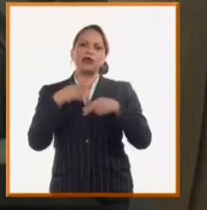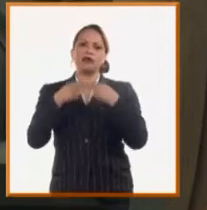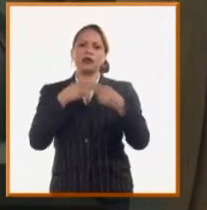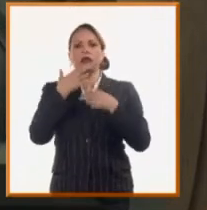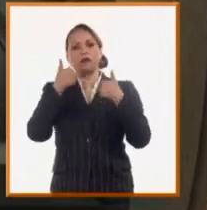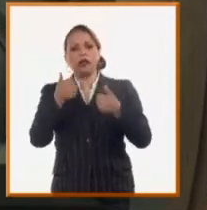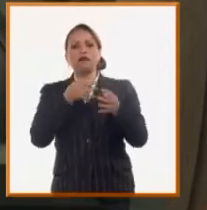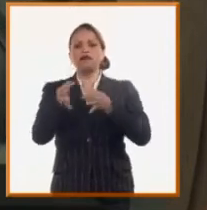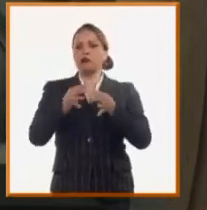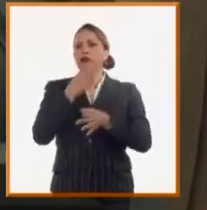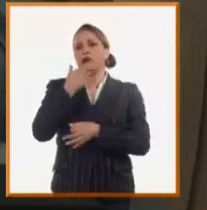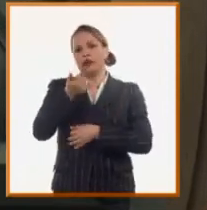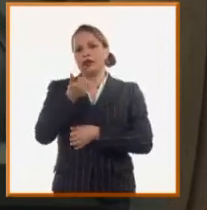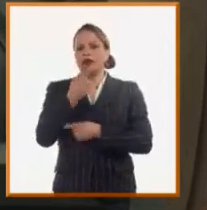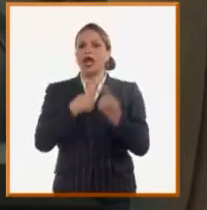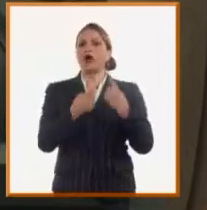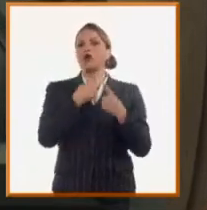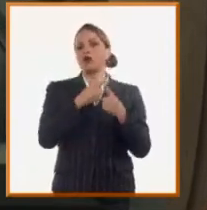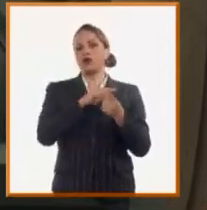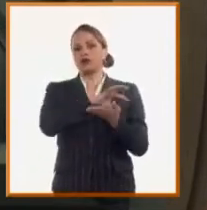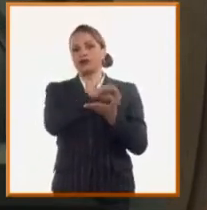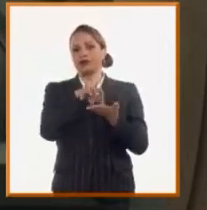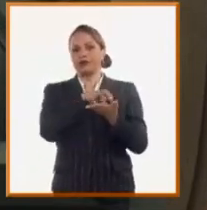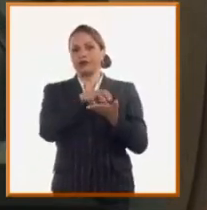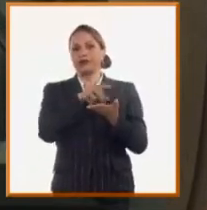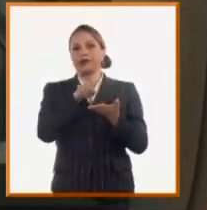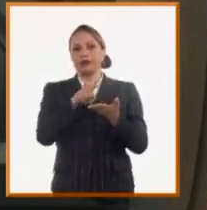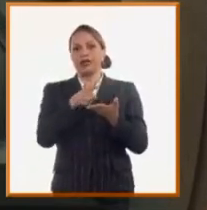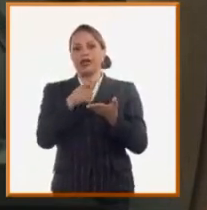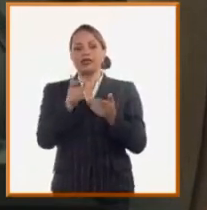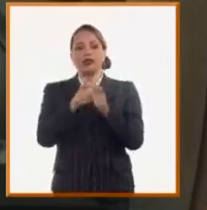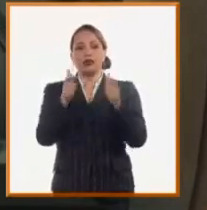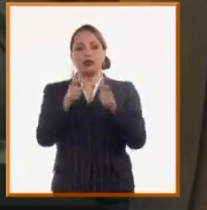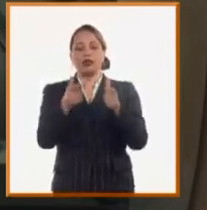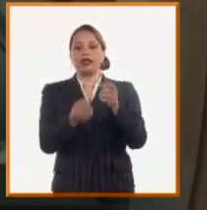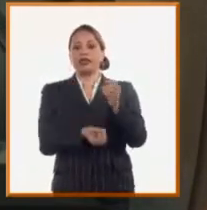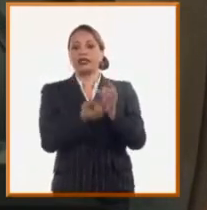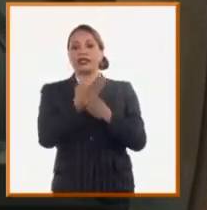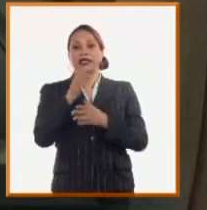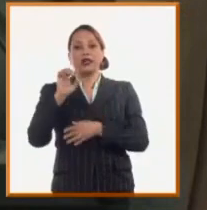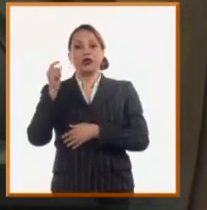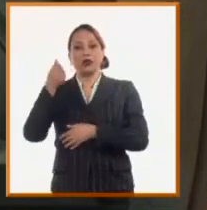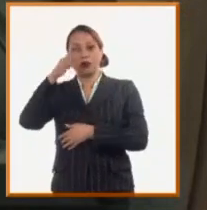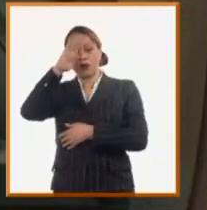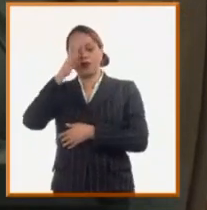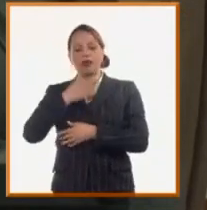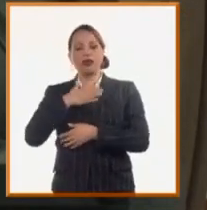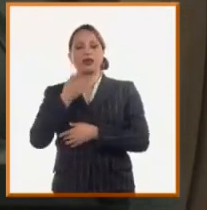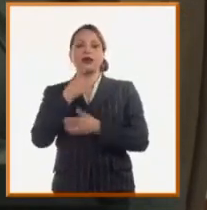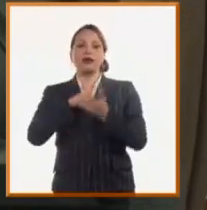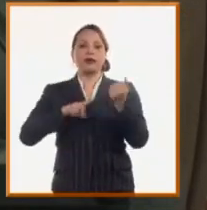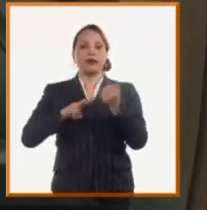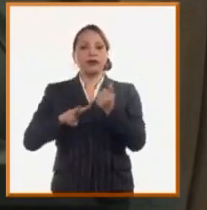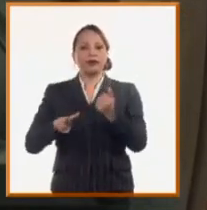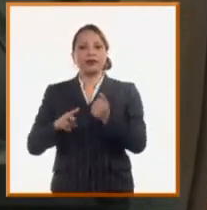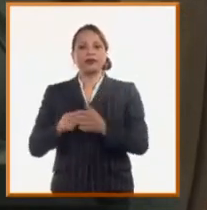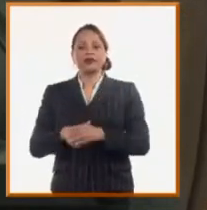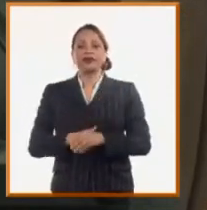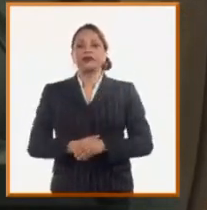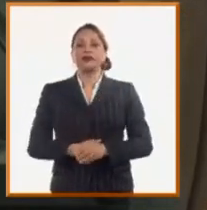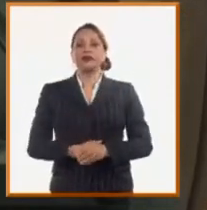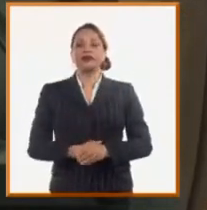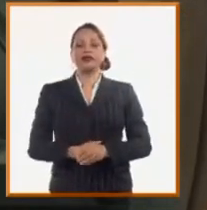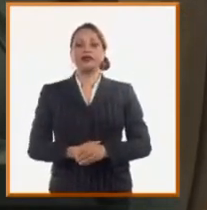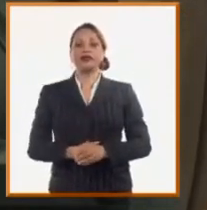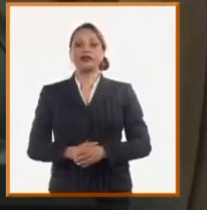han funcionado bien. Y son parte hoy de la creación de la riqueza que tiene un determinado territorio, porque aquí siempre vemos nada más que las manchas y